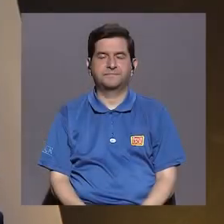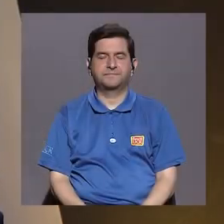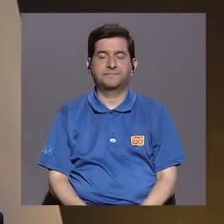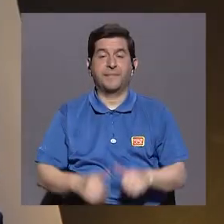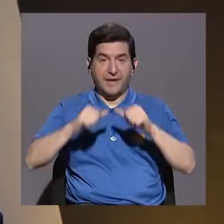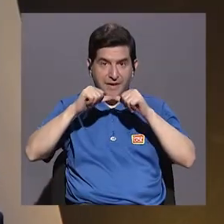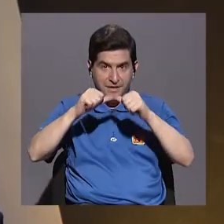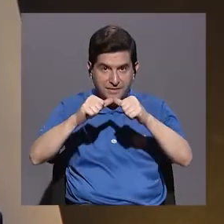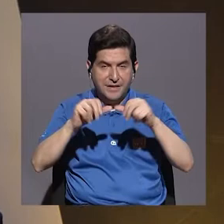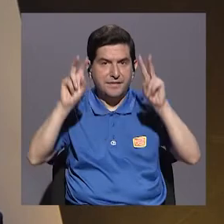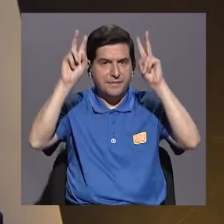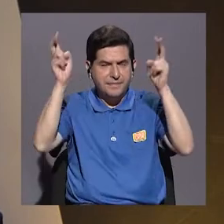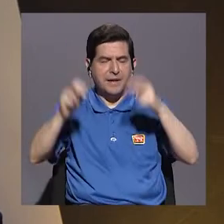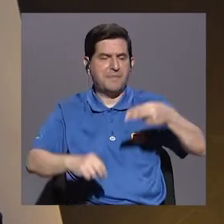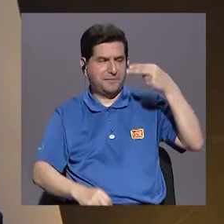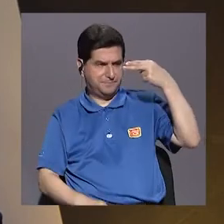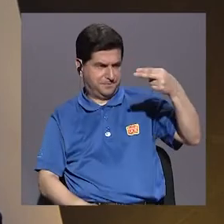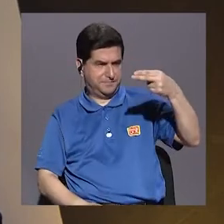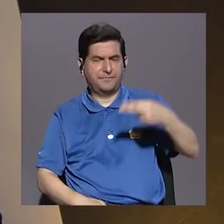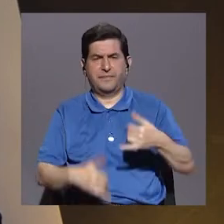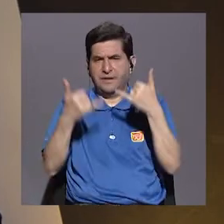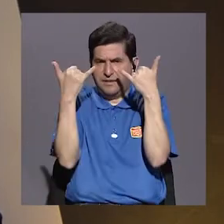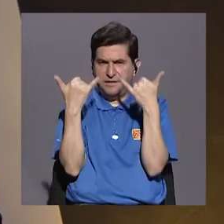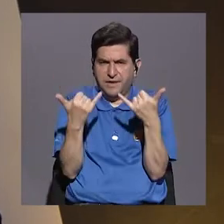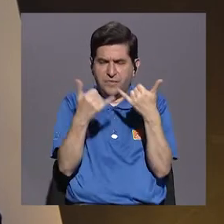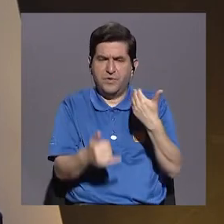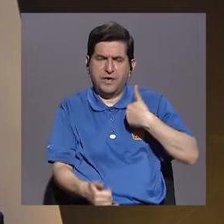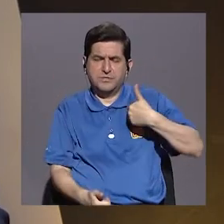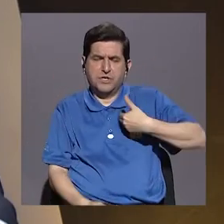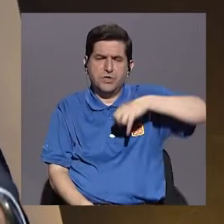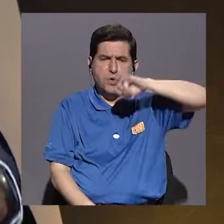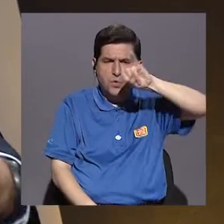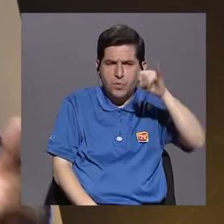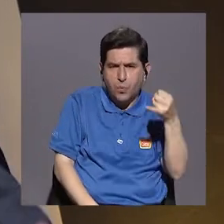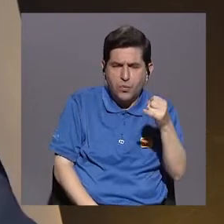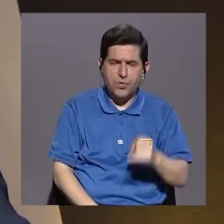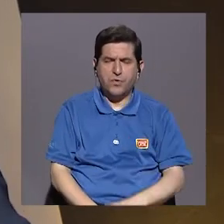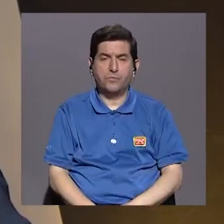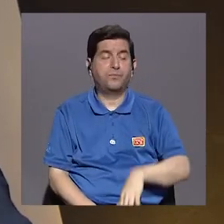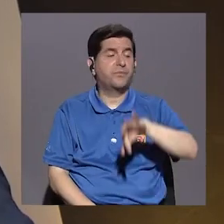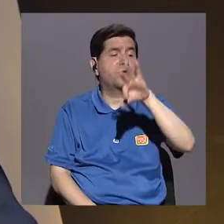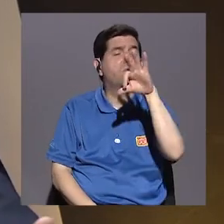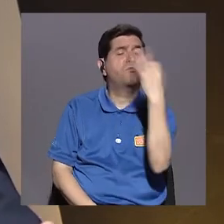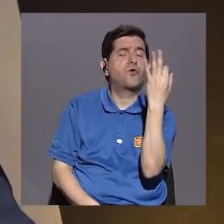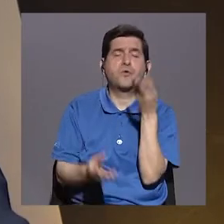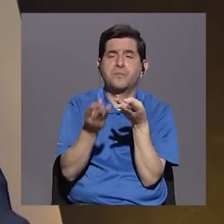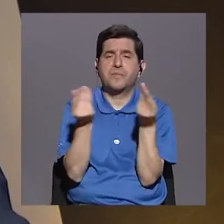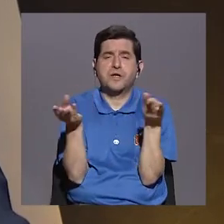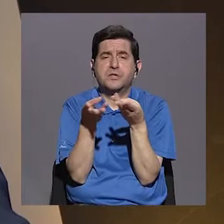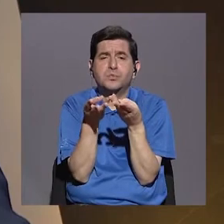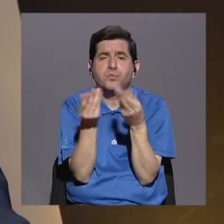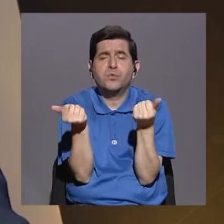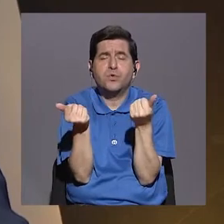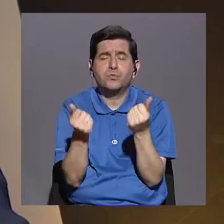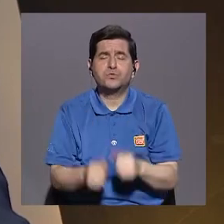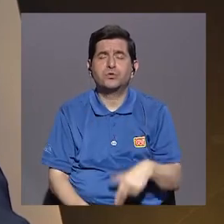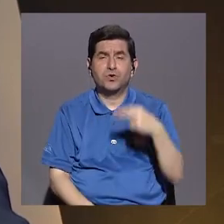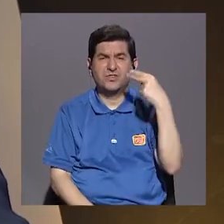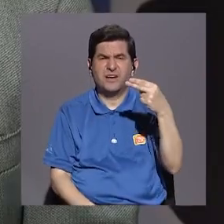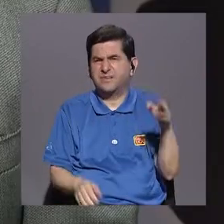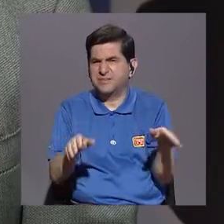continuamos con el tema del hidrógeno y en este caso de julio cuáles son las formas de producción del hidrógeno